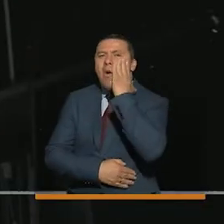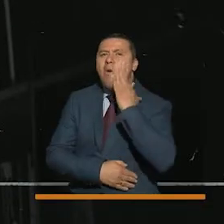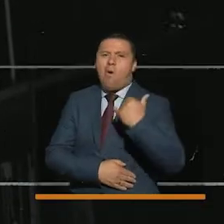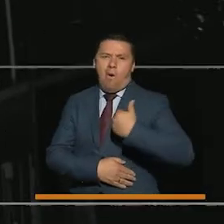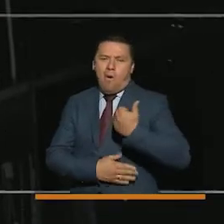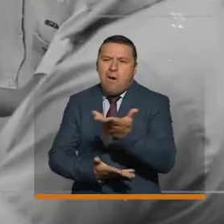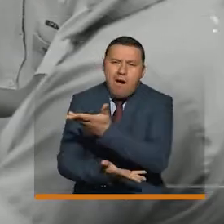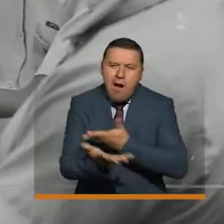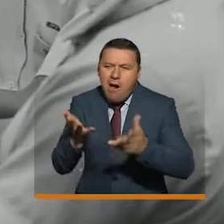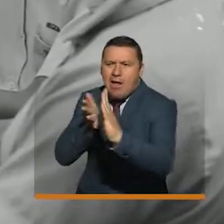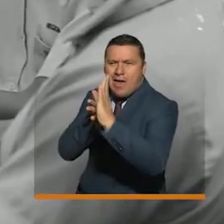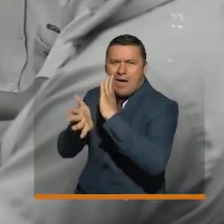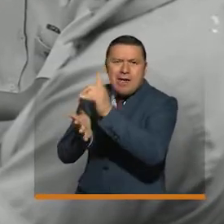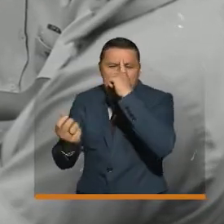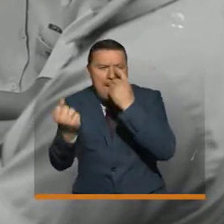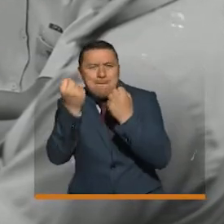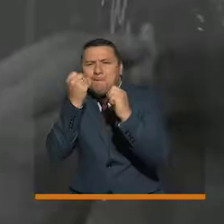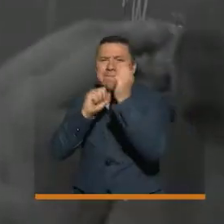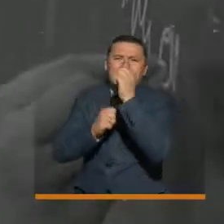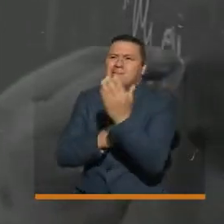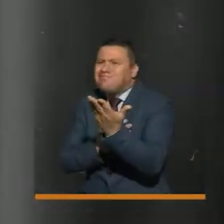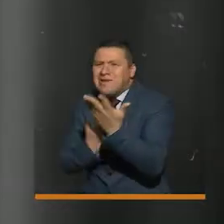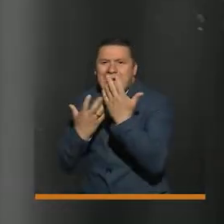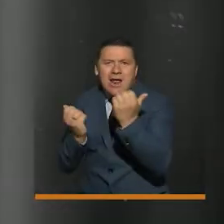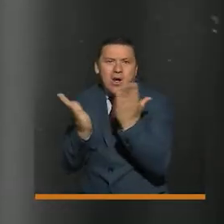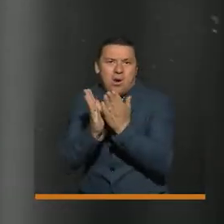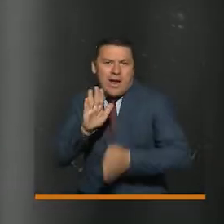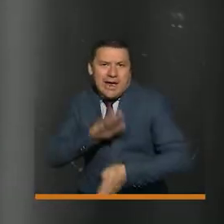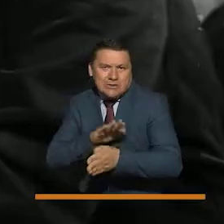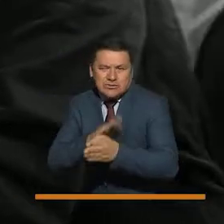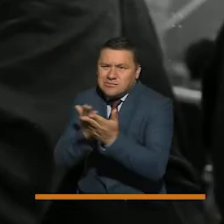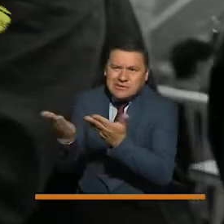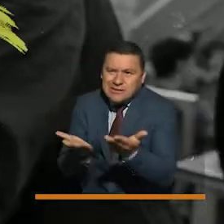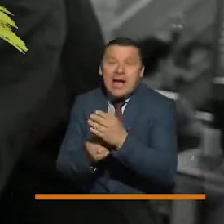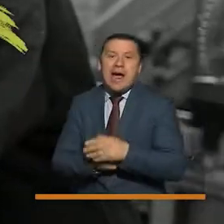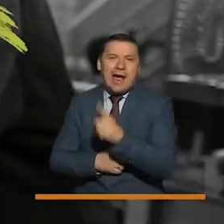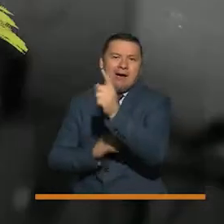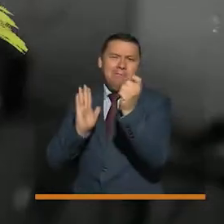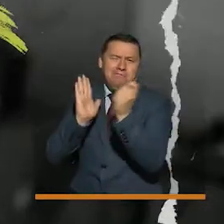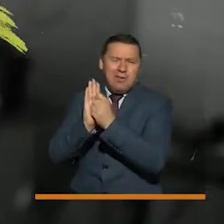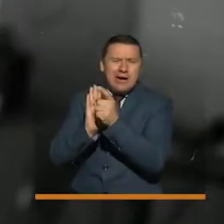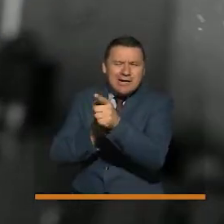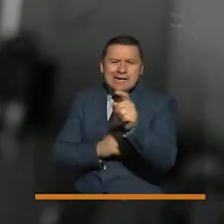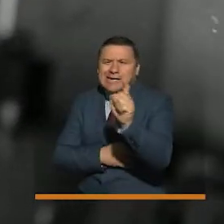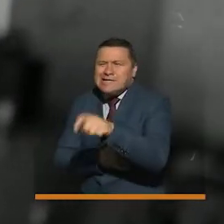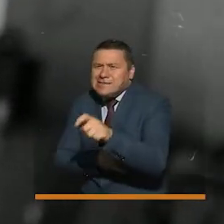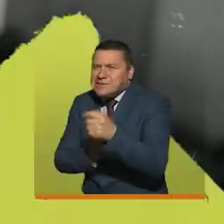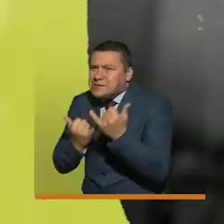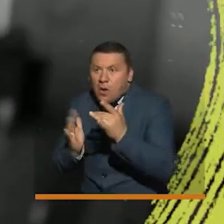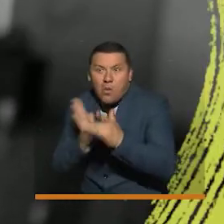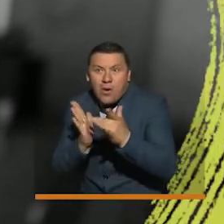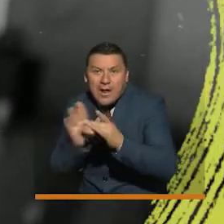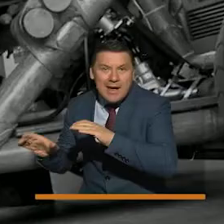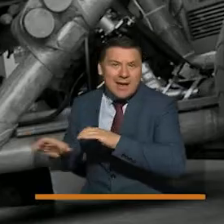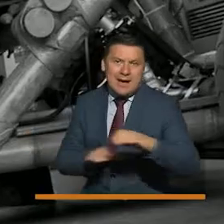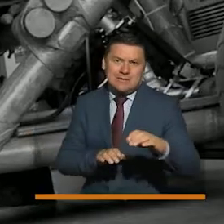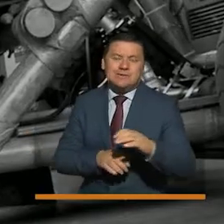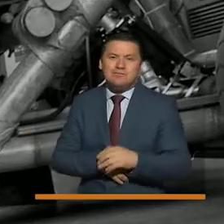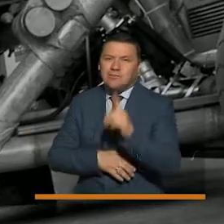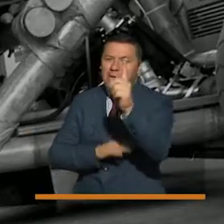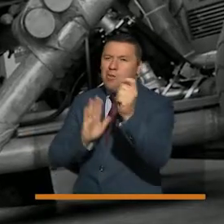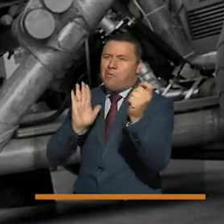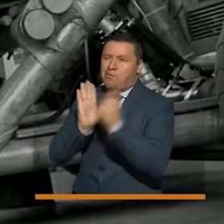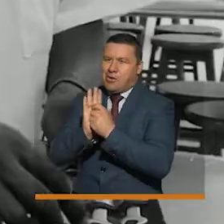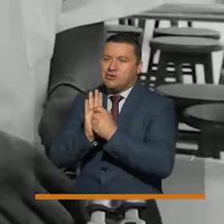las Juventudes nos contaron de su preocupación para continuar sus estudios, así que necesitábamos acciones